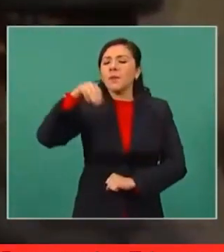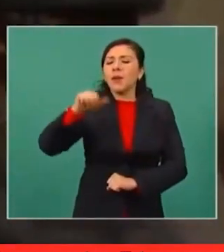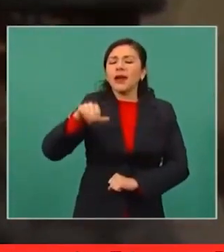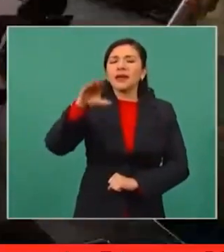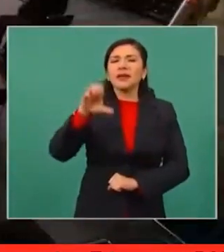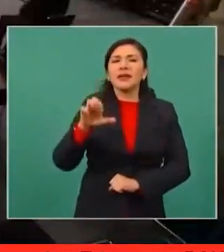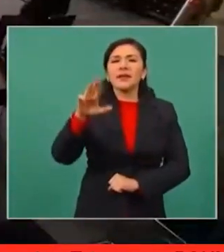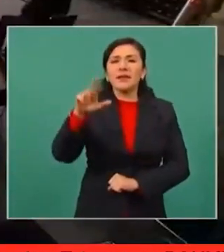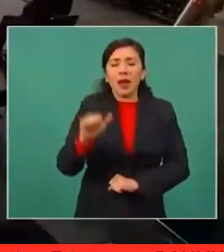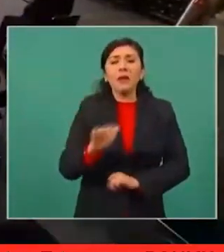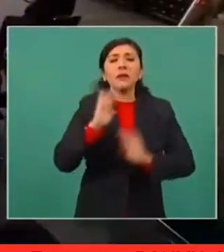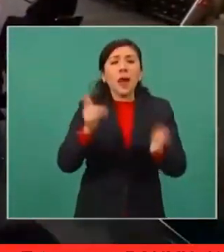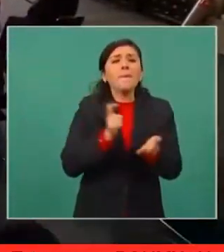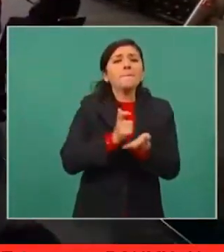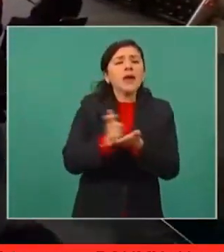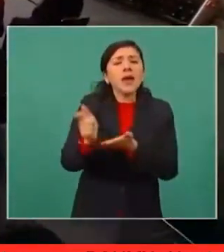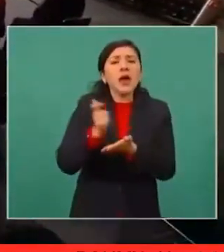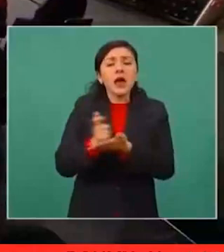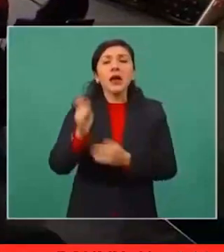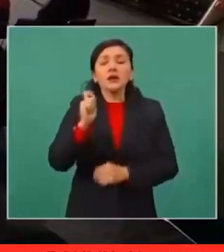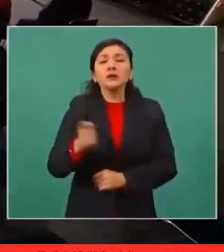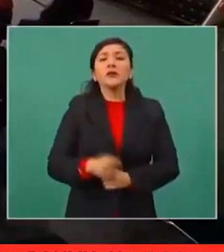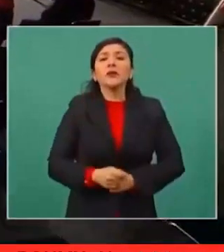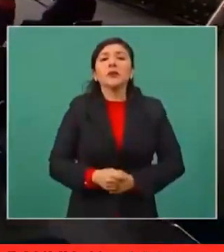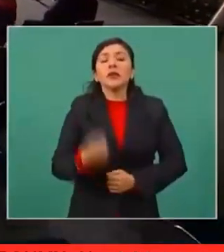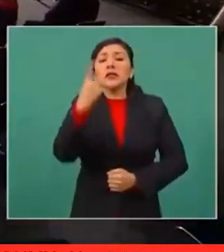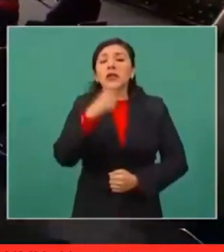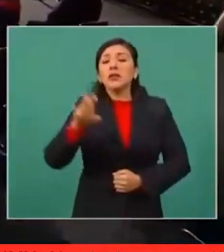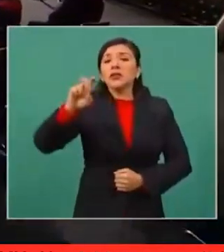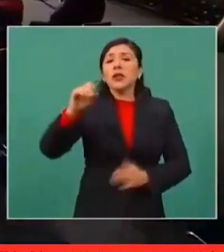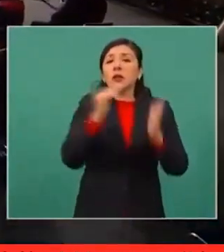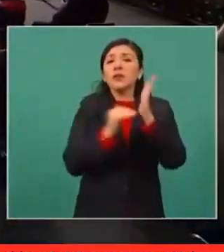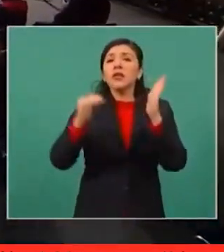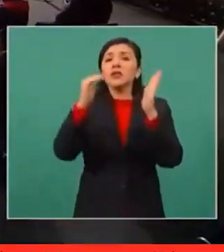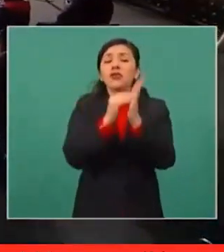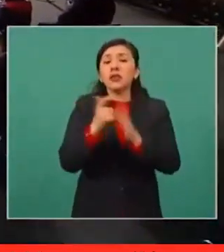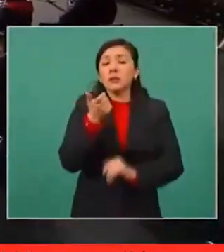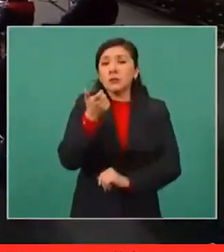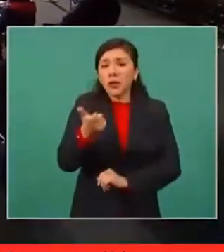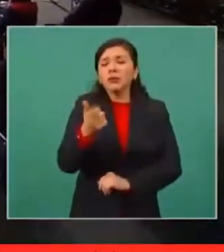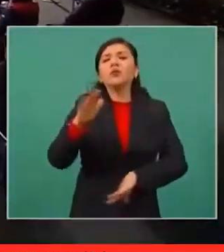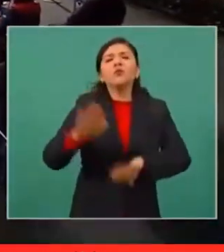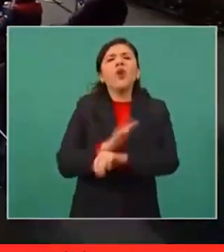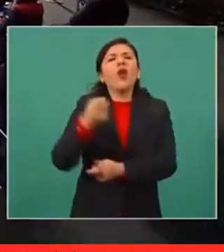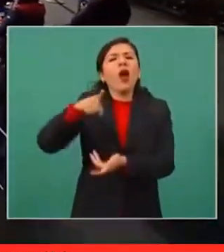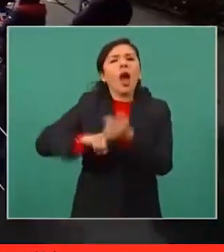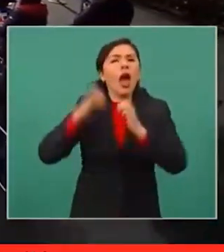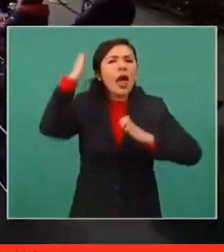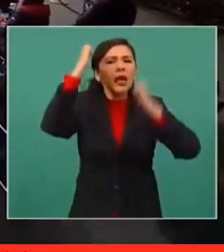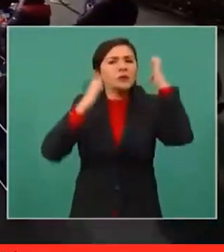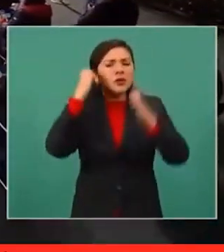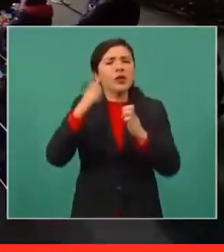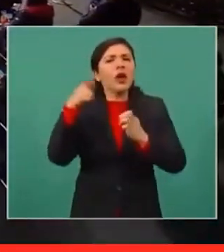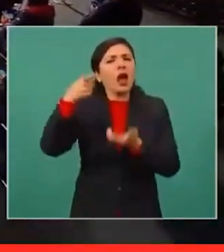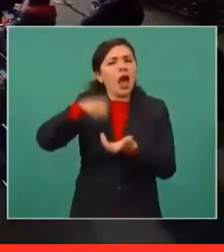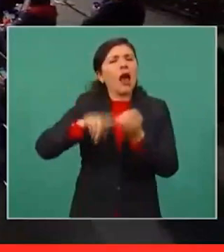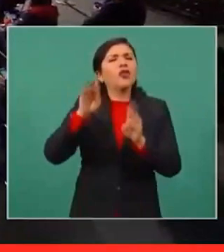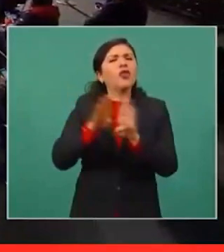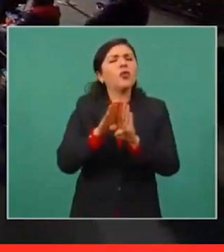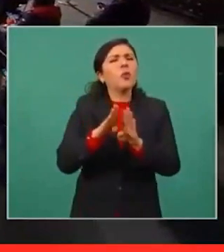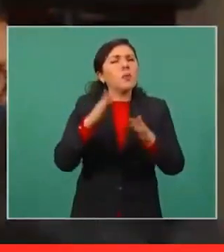pagaron cerca de 30 millones de pesos por una exhibición que es la más cara de la historia de la historia reciente en nuestro